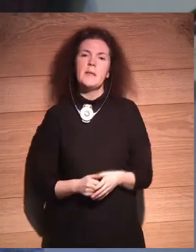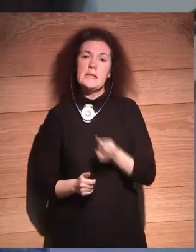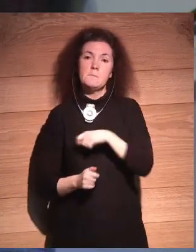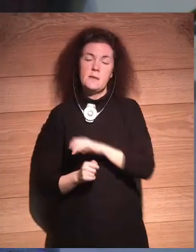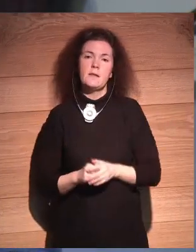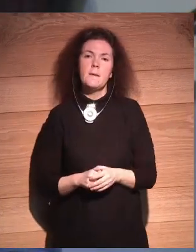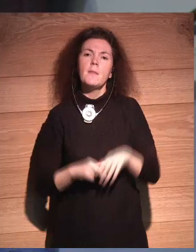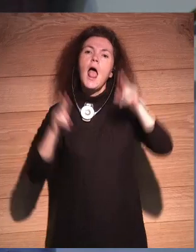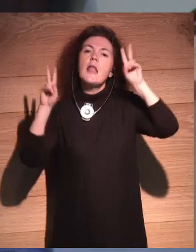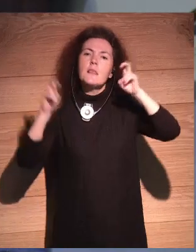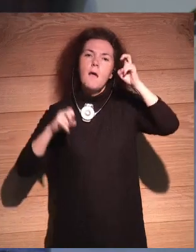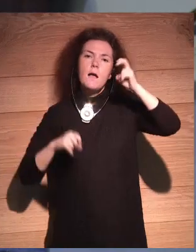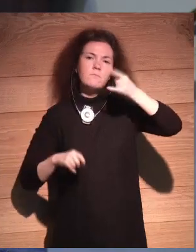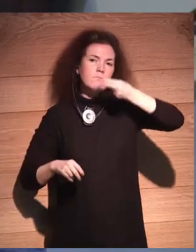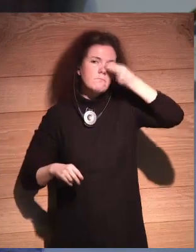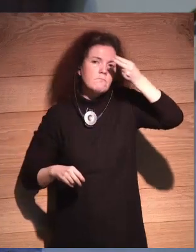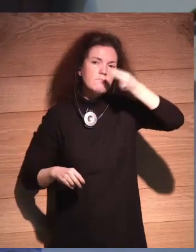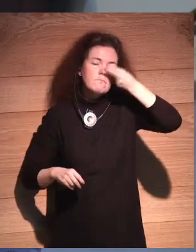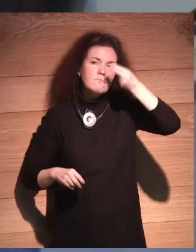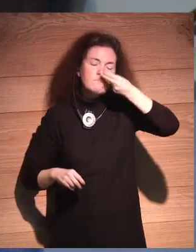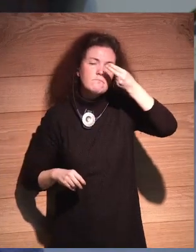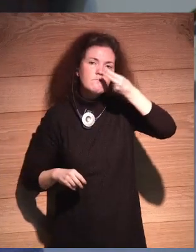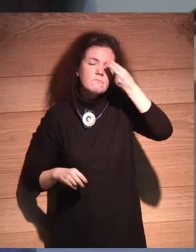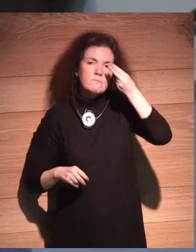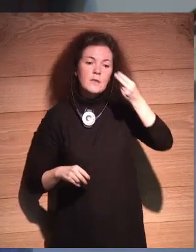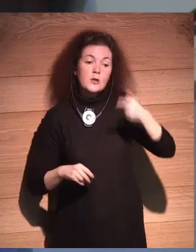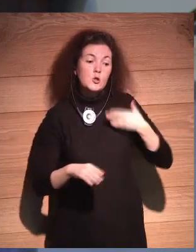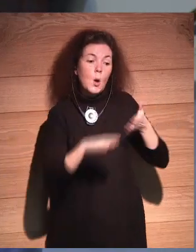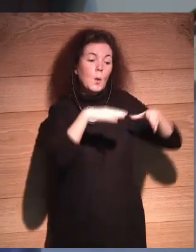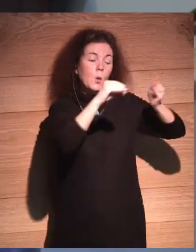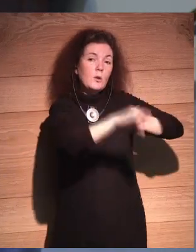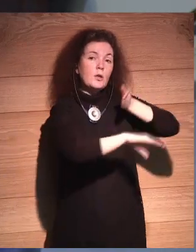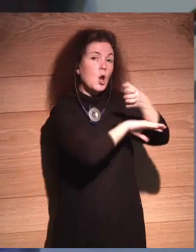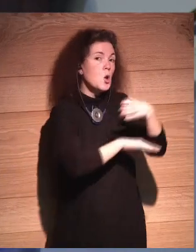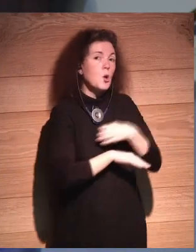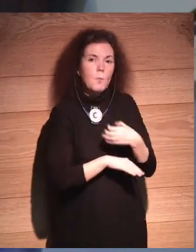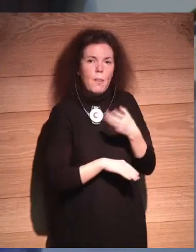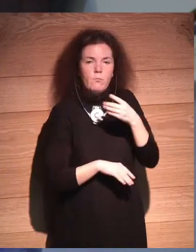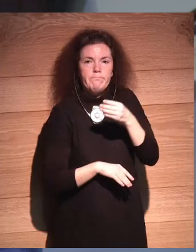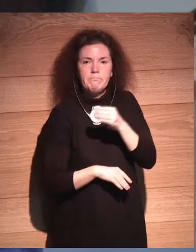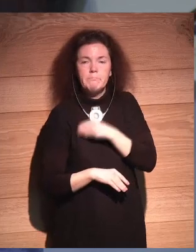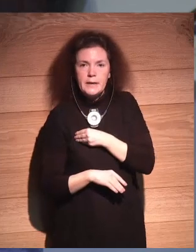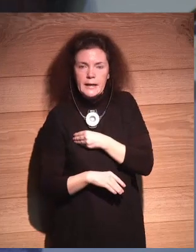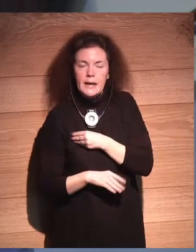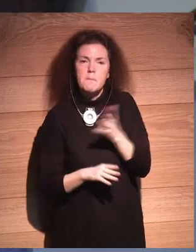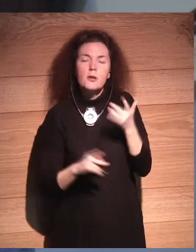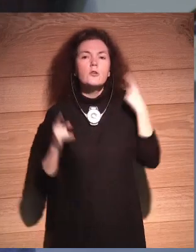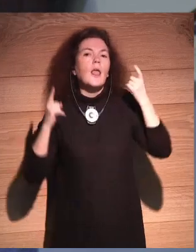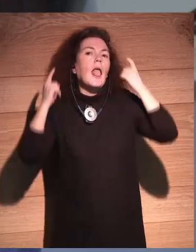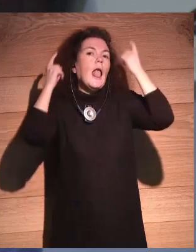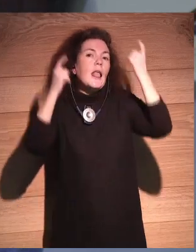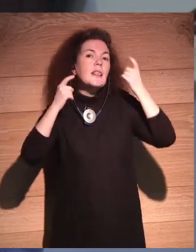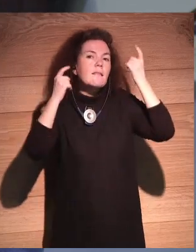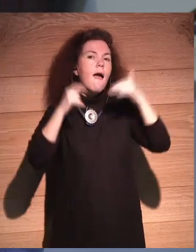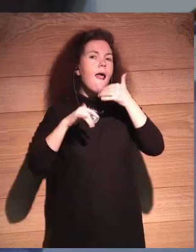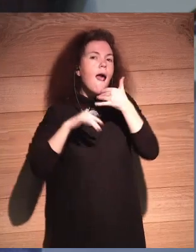el tema es apasionante. Yo no puedo asistir a Burgos y la verdad es que lo lamento mucho, pero intentaré